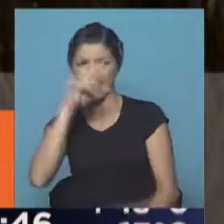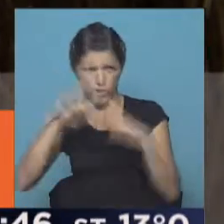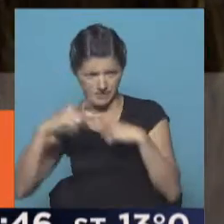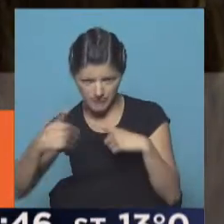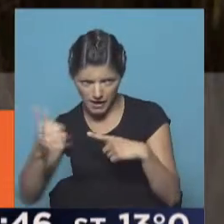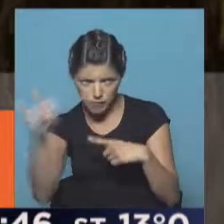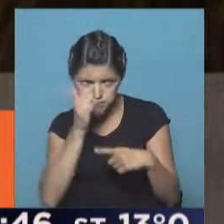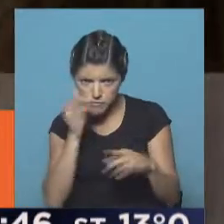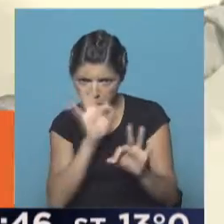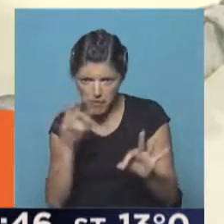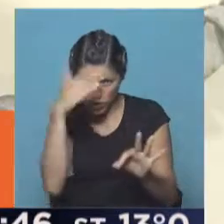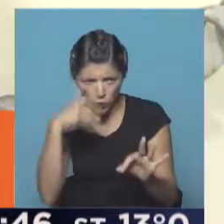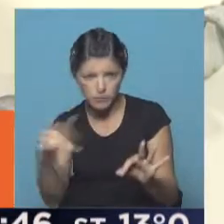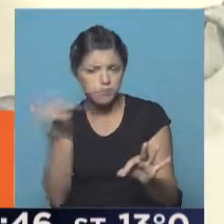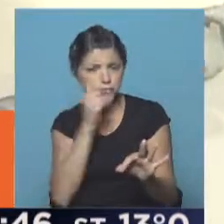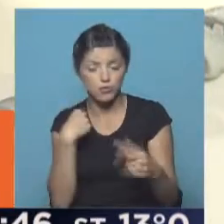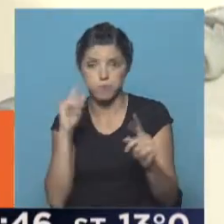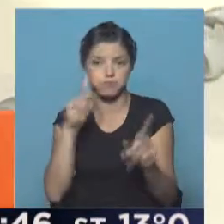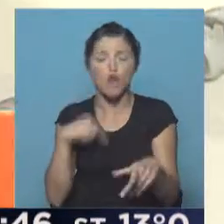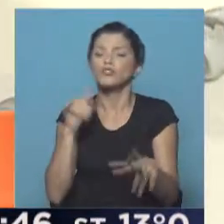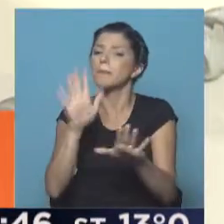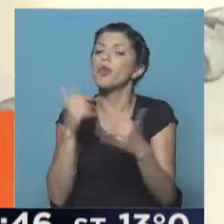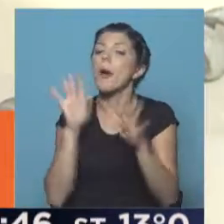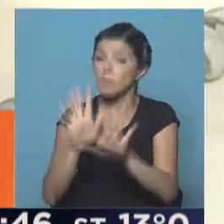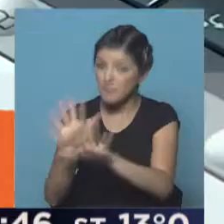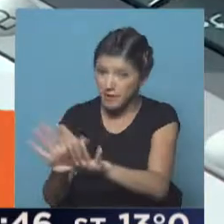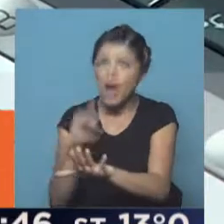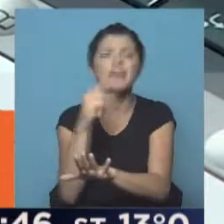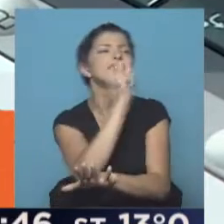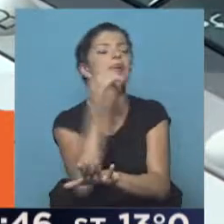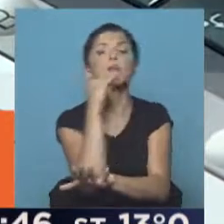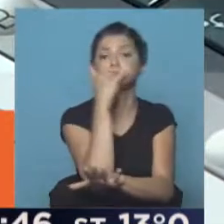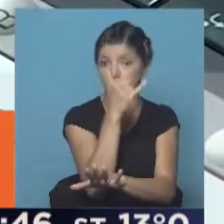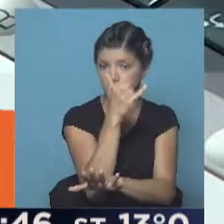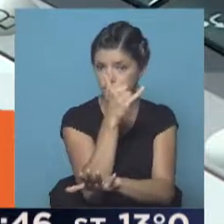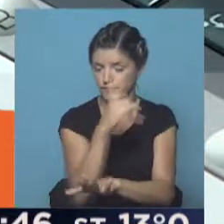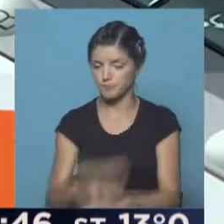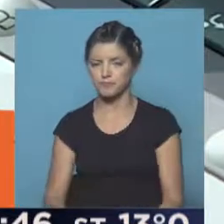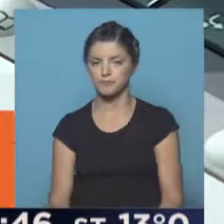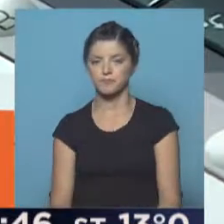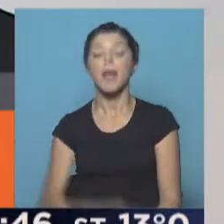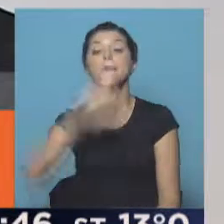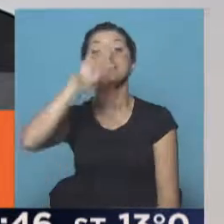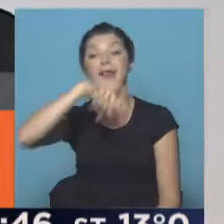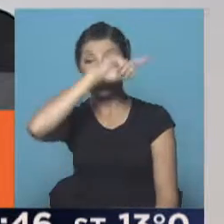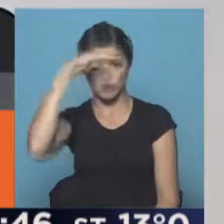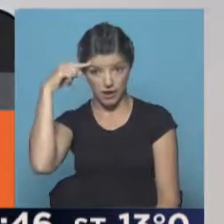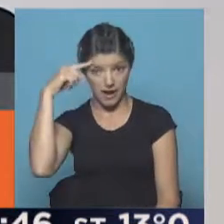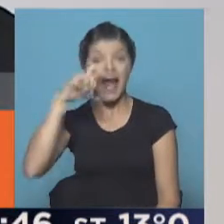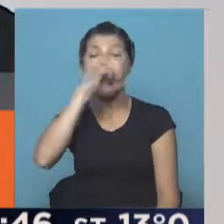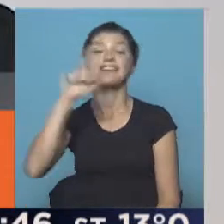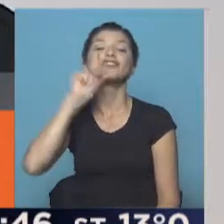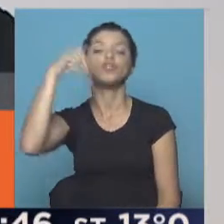tengo conocimiento. Te voy a pedir que me aguardes para ver quién la atendió. El Plan Nacional de Acción es un